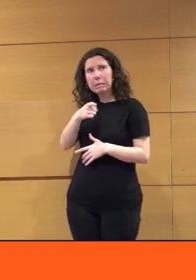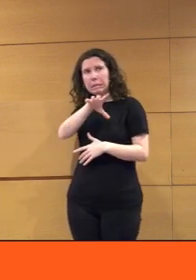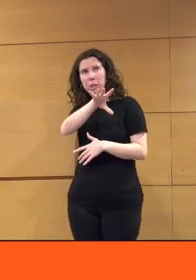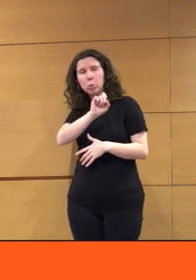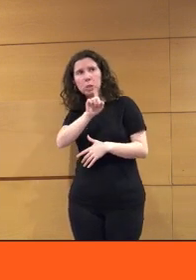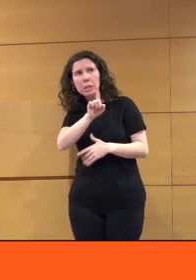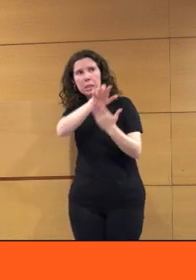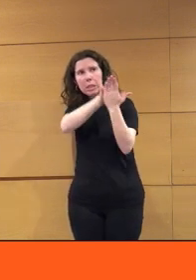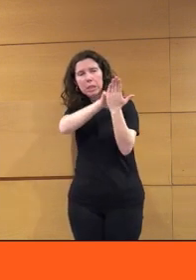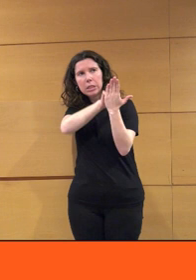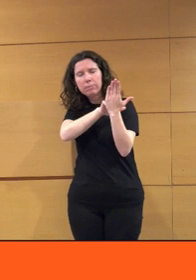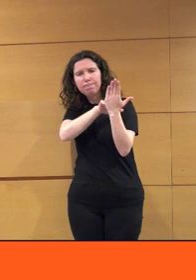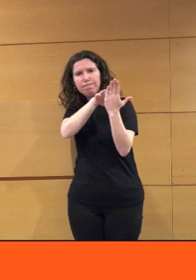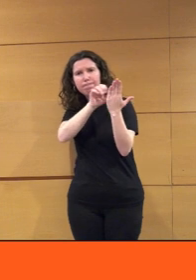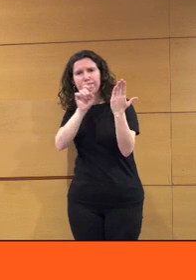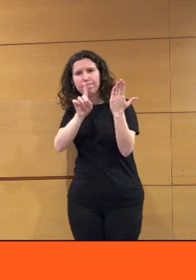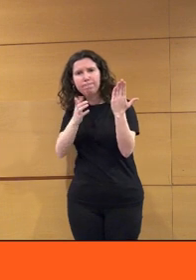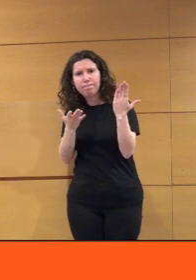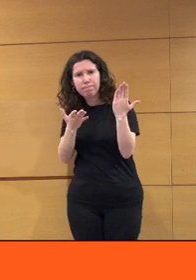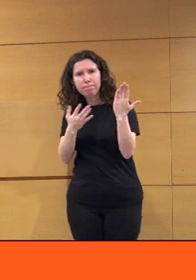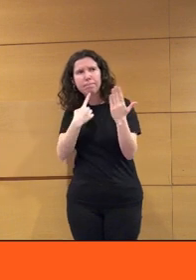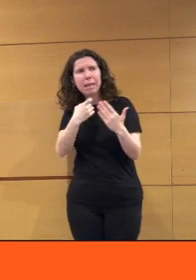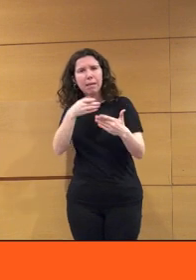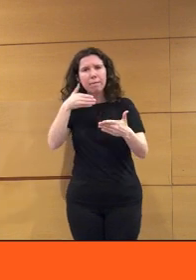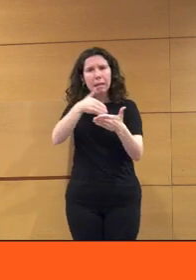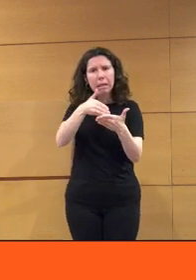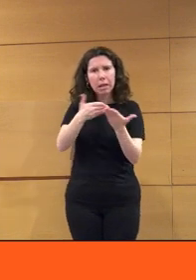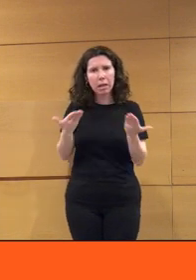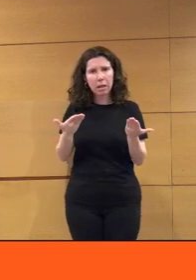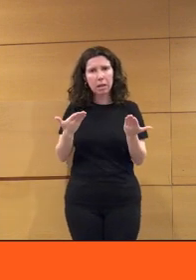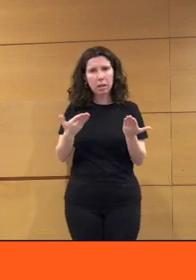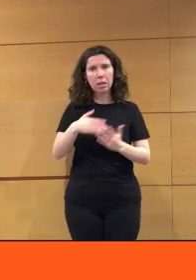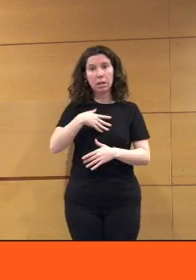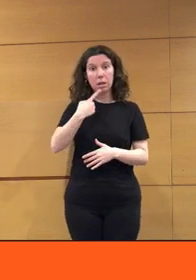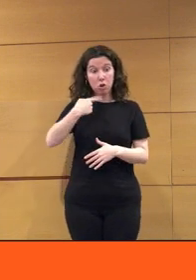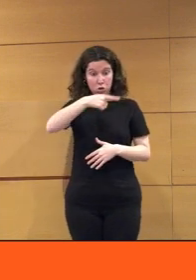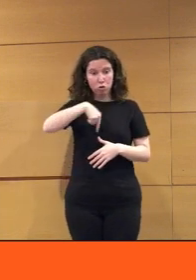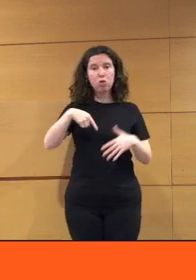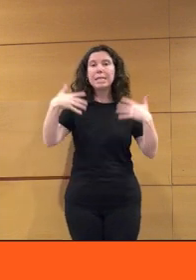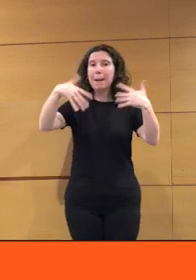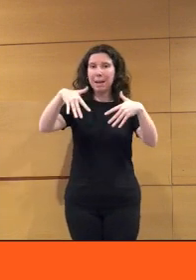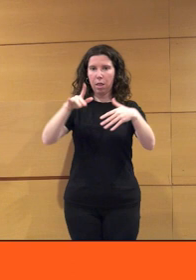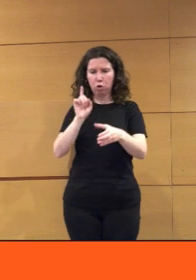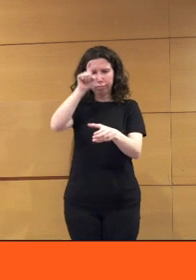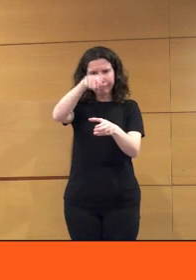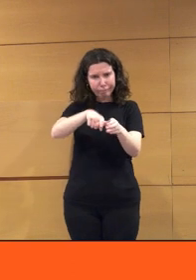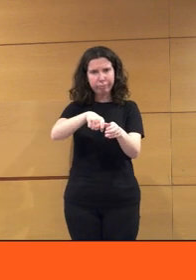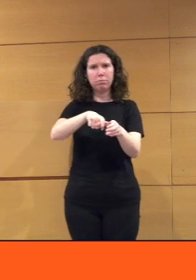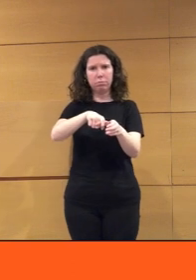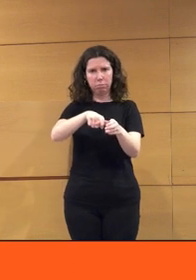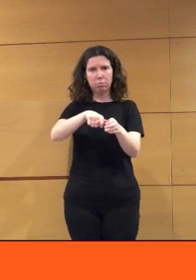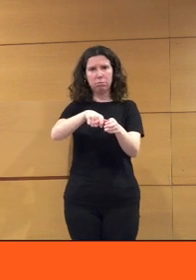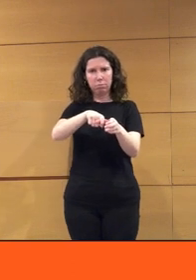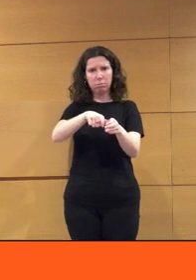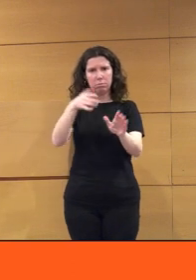lenguaje escrito. Entonces, nos tenemos que implicar mucho para alcanzar la accesibilidad y la igualdad